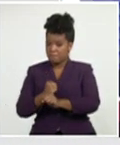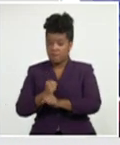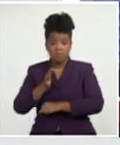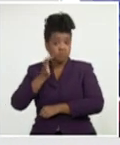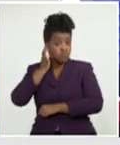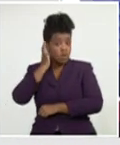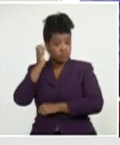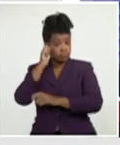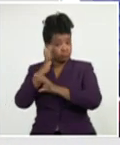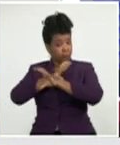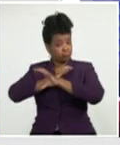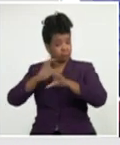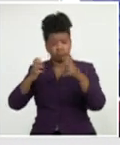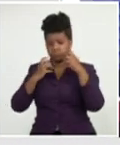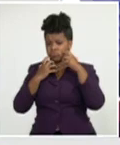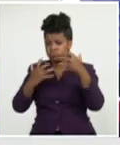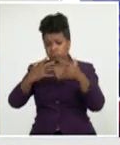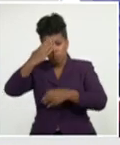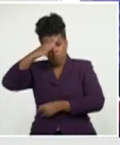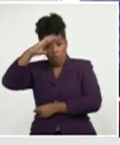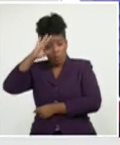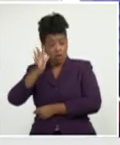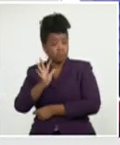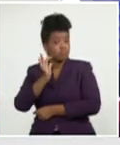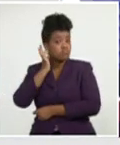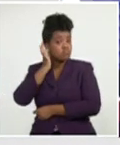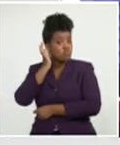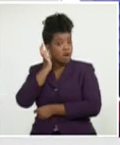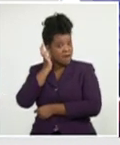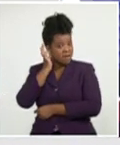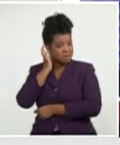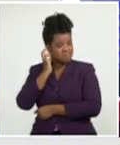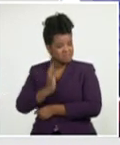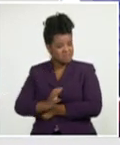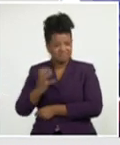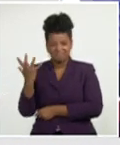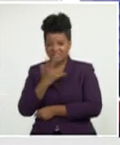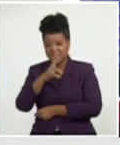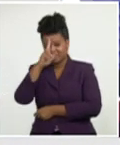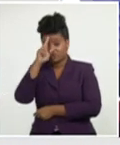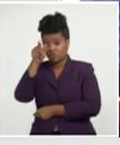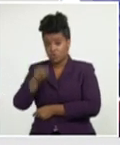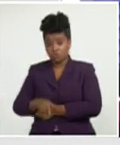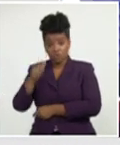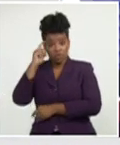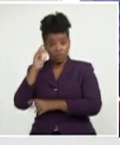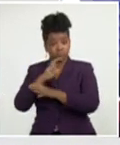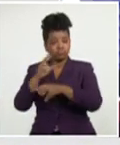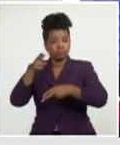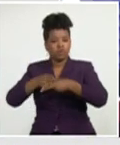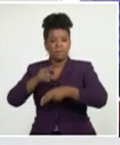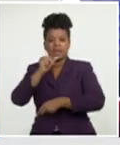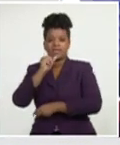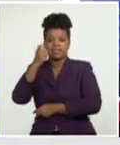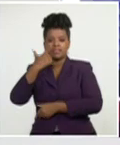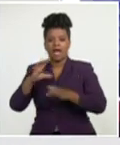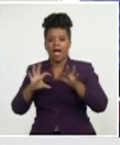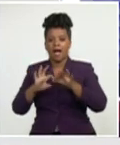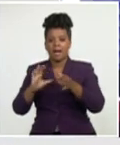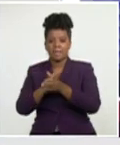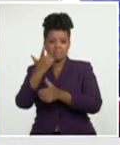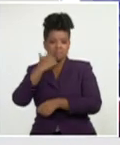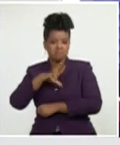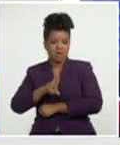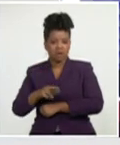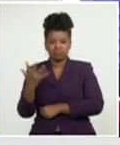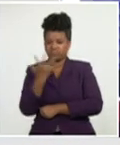en nuestro país, una mujer. Me place presentar a la doctora en ciencias Dagmar García Rivera, quien es directora de